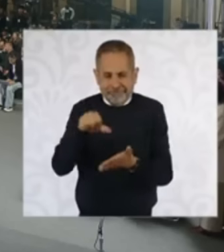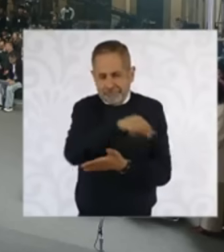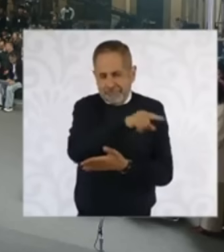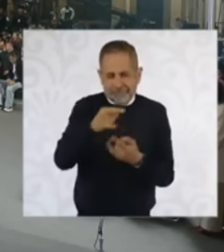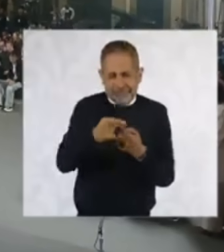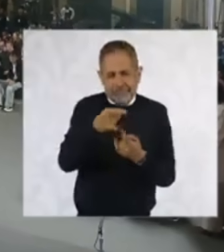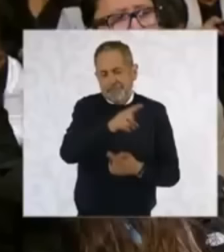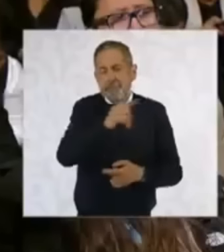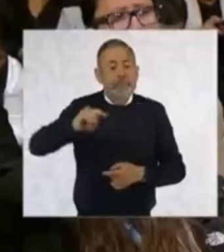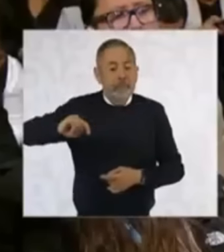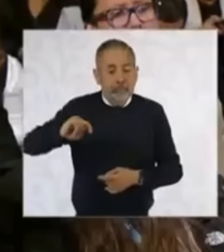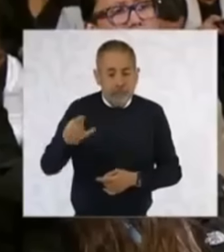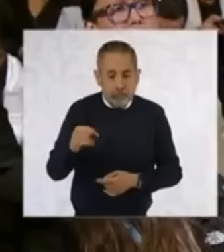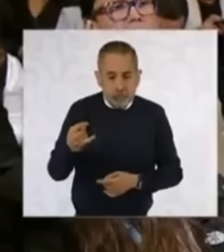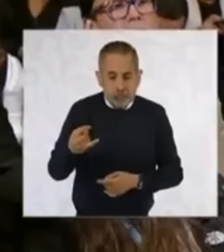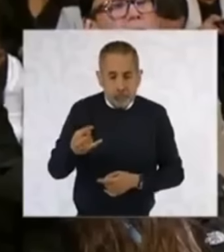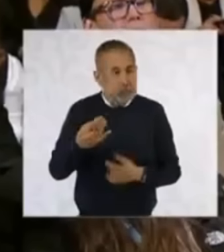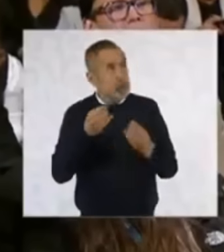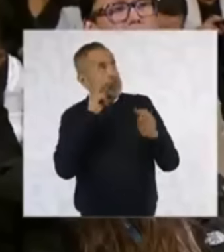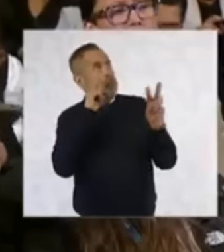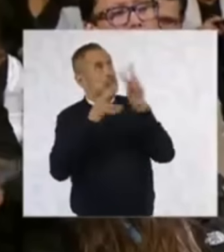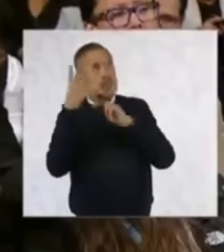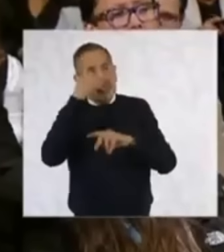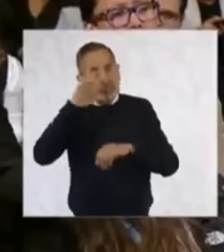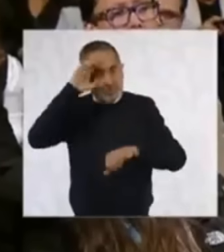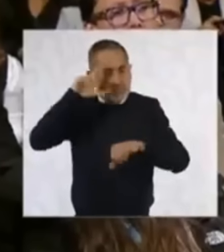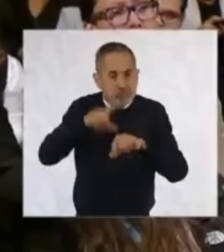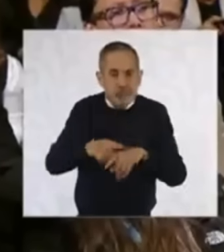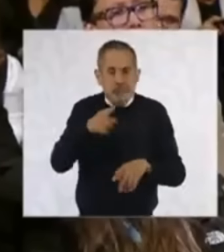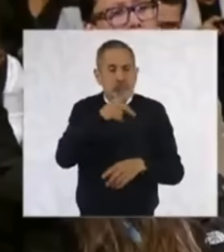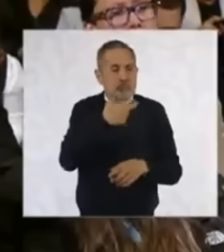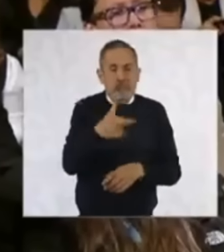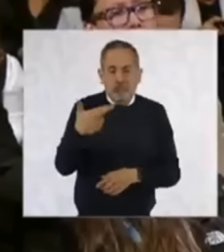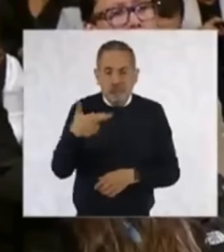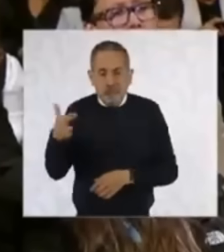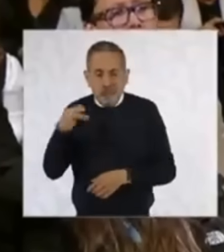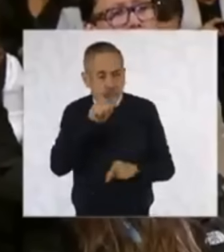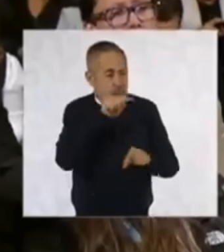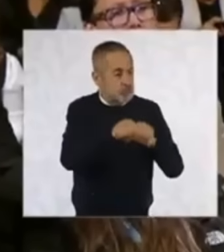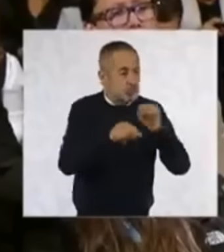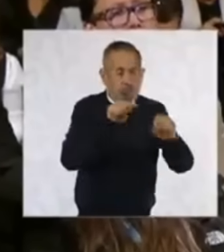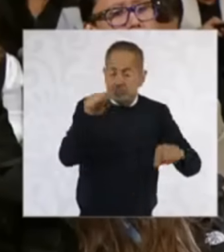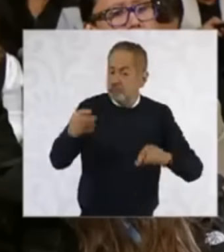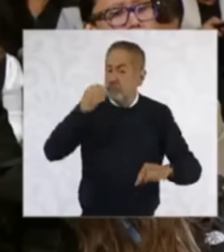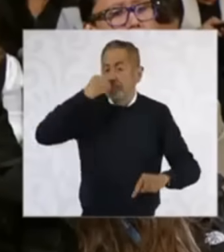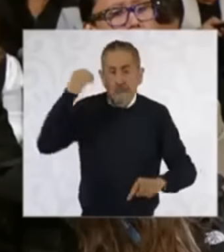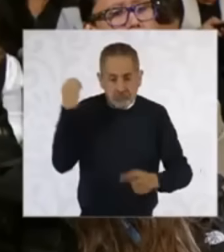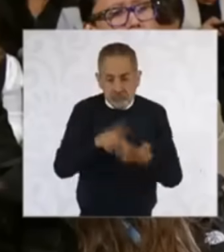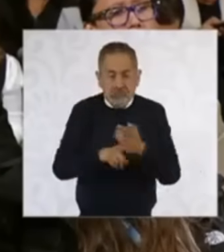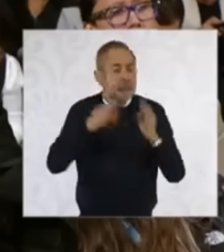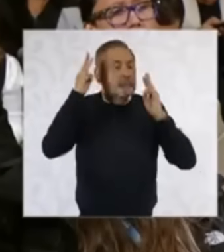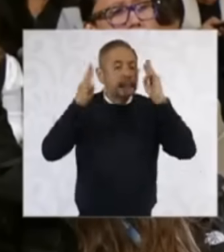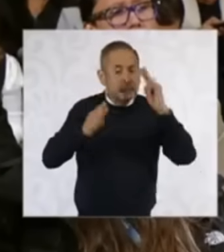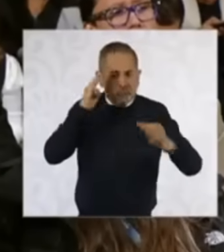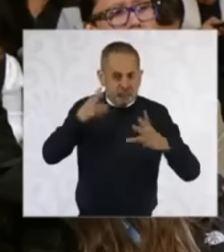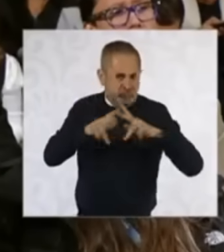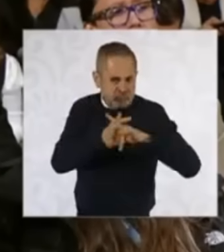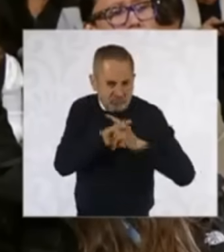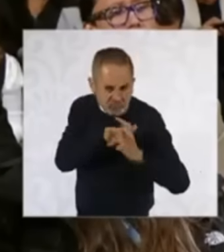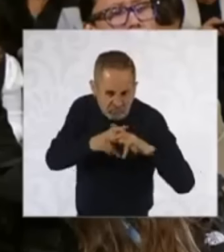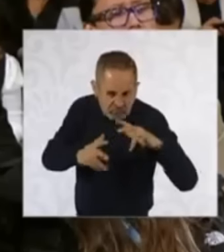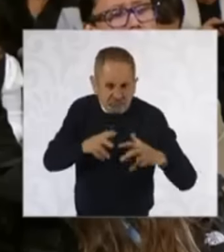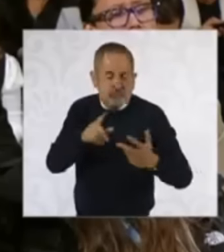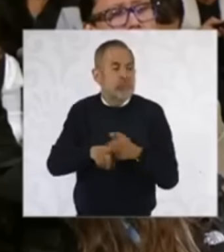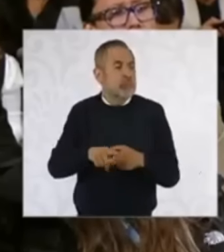histórico que tiene mucha historia mucha cultura una ruta gastronómica impresionante de las mejores de México el museo de la lucha libre el museo